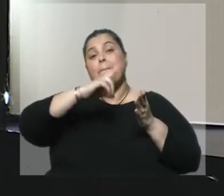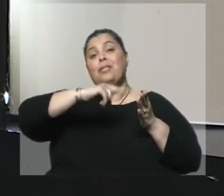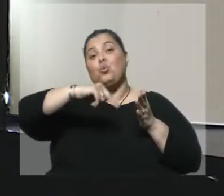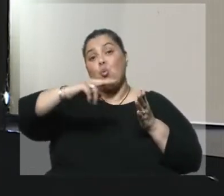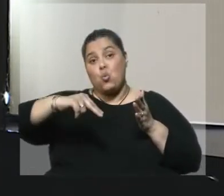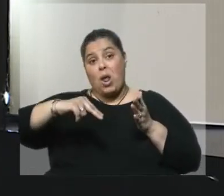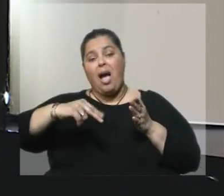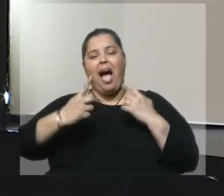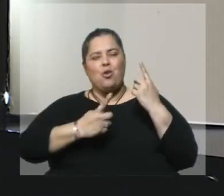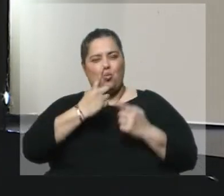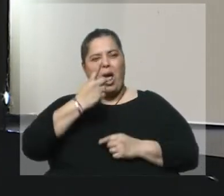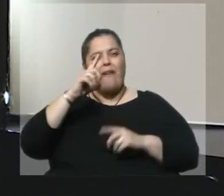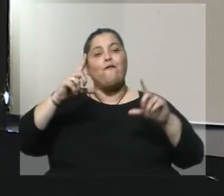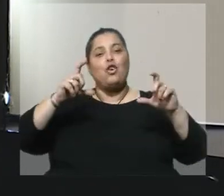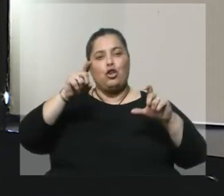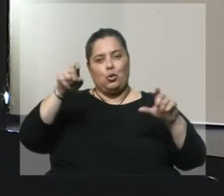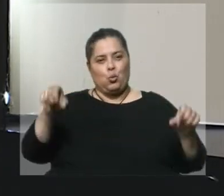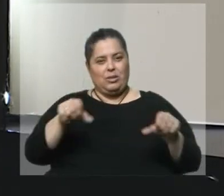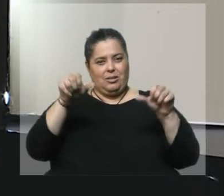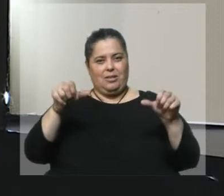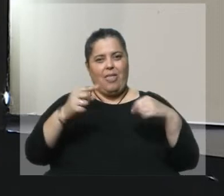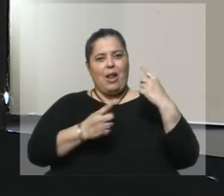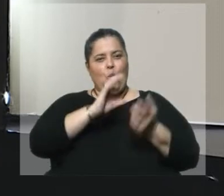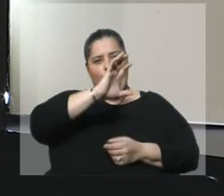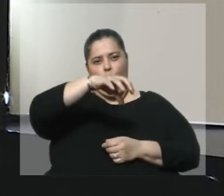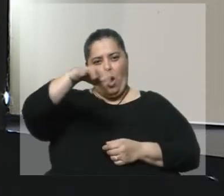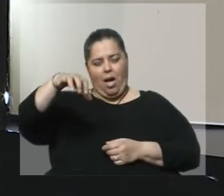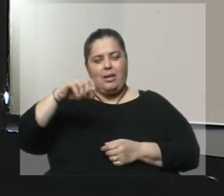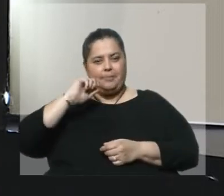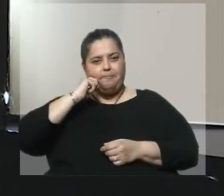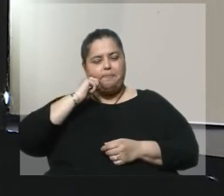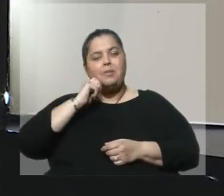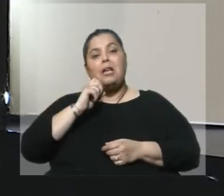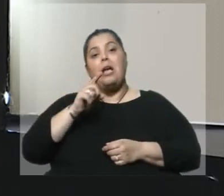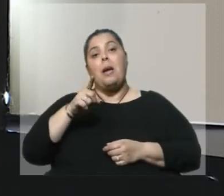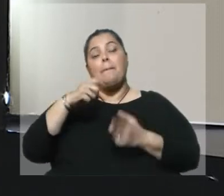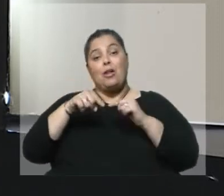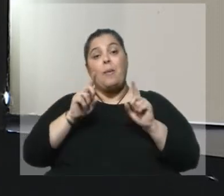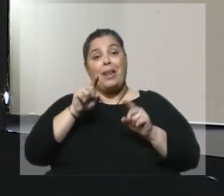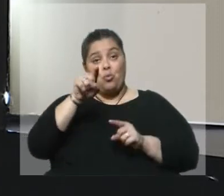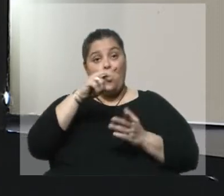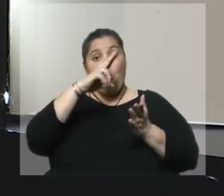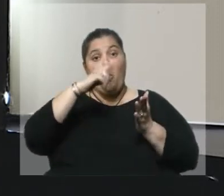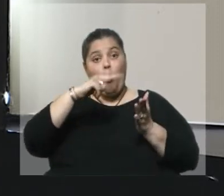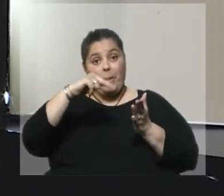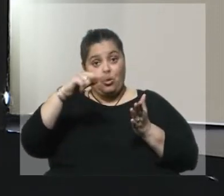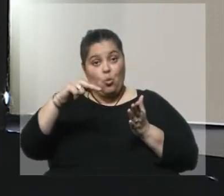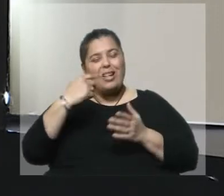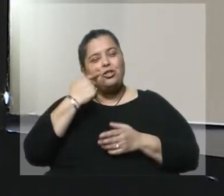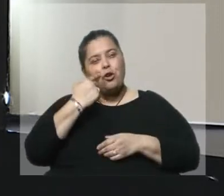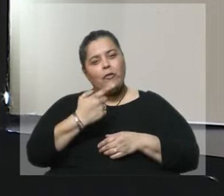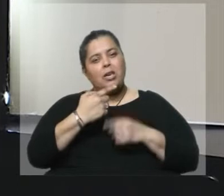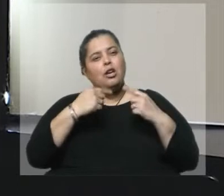pintura, algunas fotografías que tú sacaste de algunos lugares, pero sobre todo en tu pintura vi